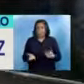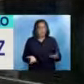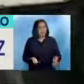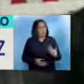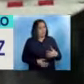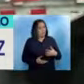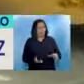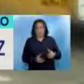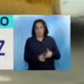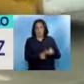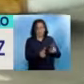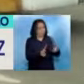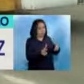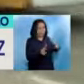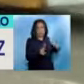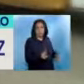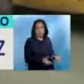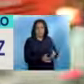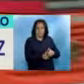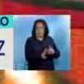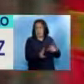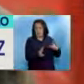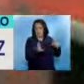gran congestión vehicular.